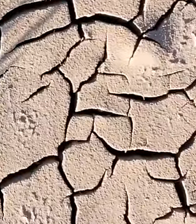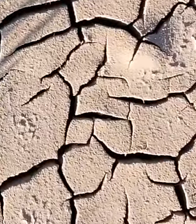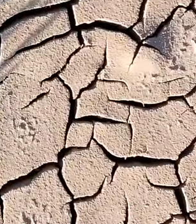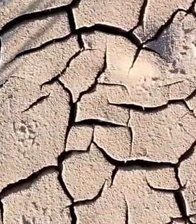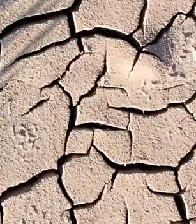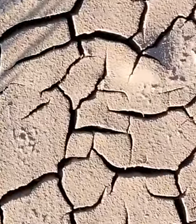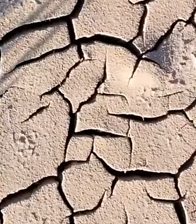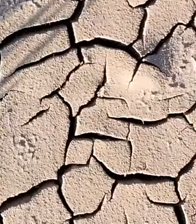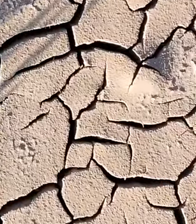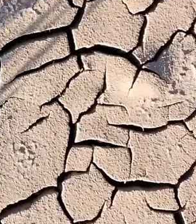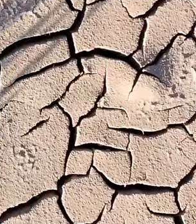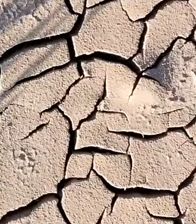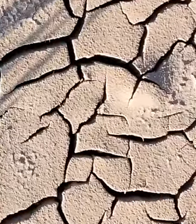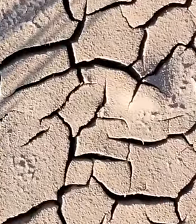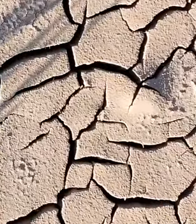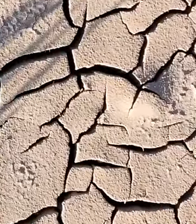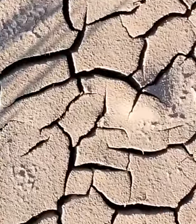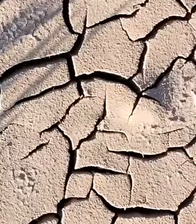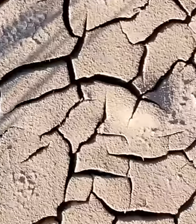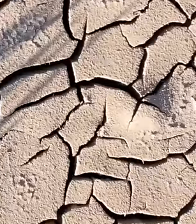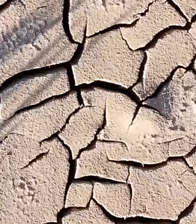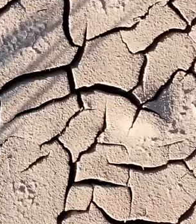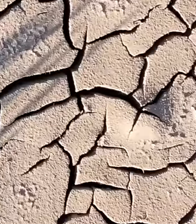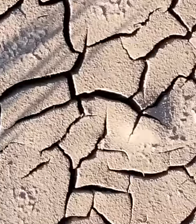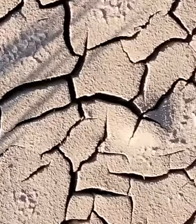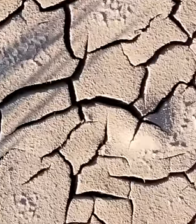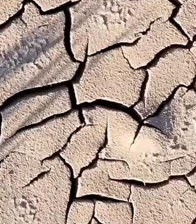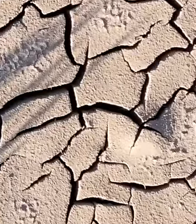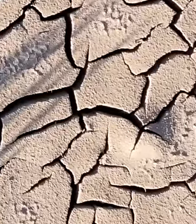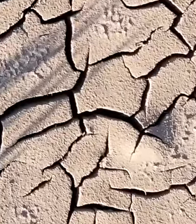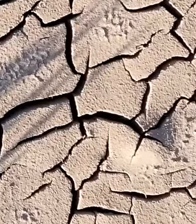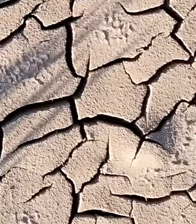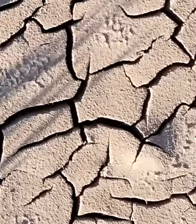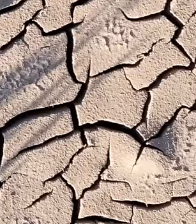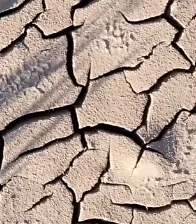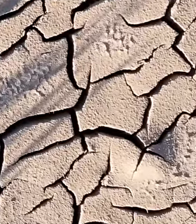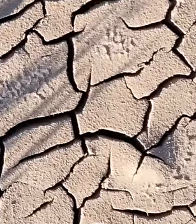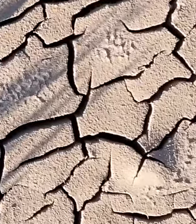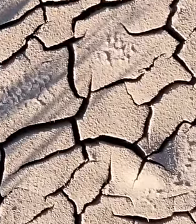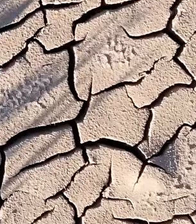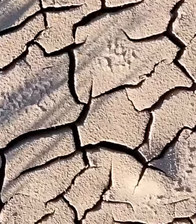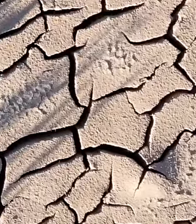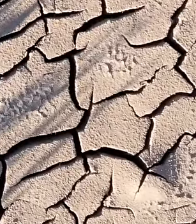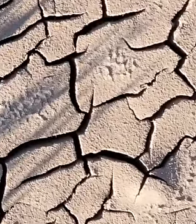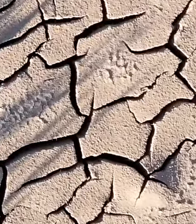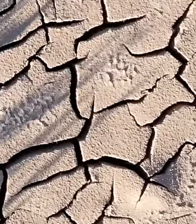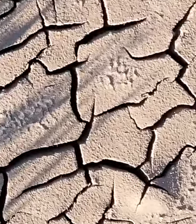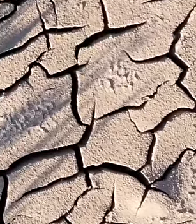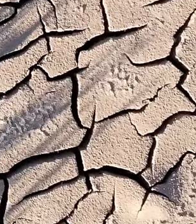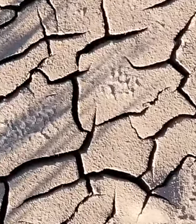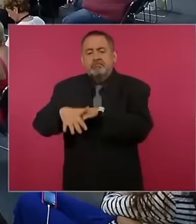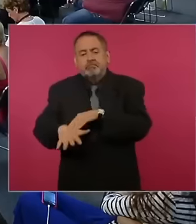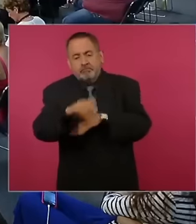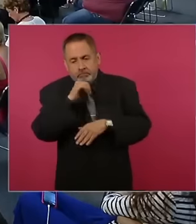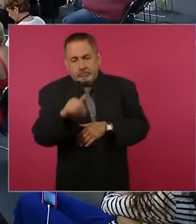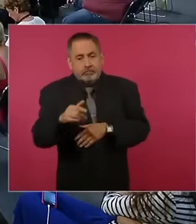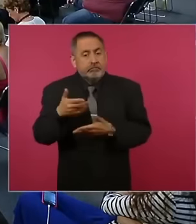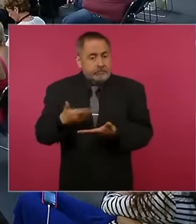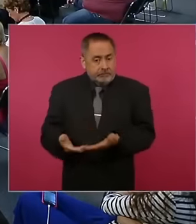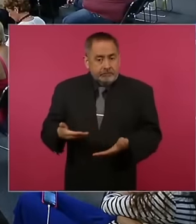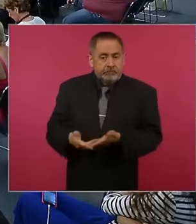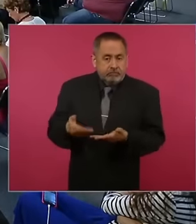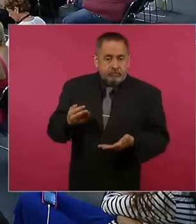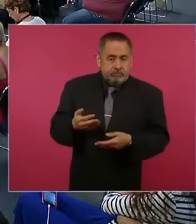Oaxaca. Hay quienes dicen que supuestamente están cerradas las compuertas. En la actualidad, el río permanece